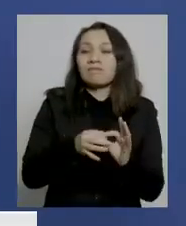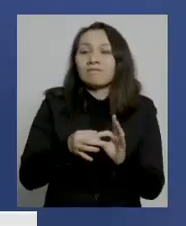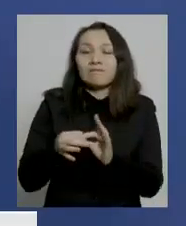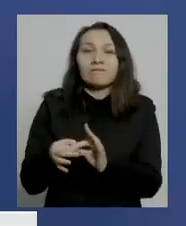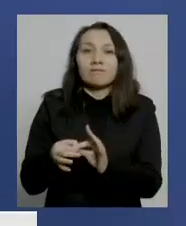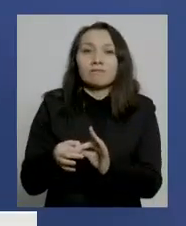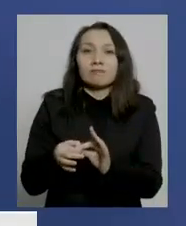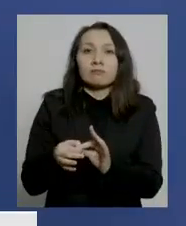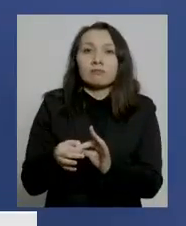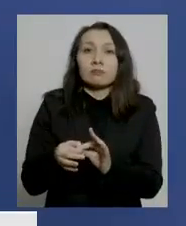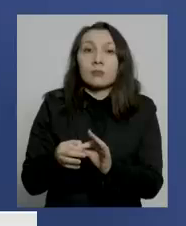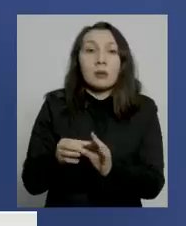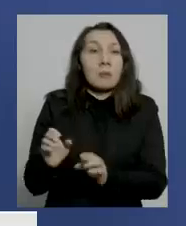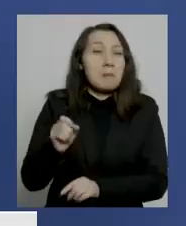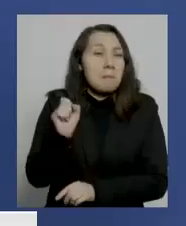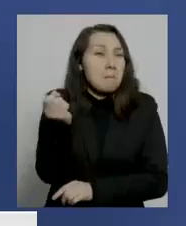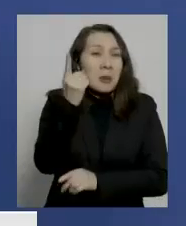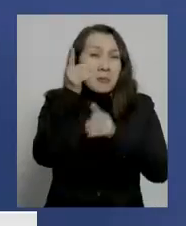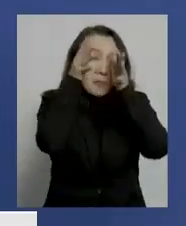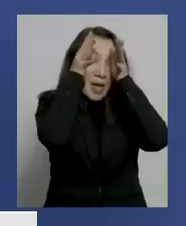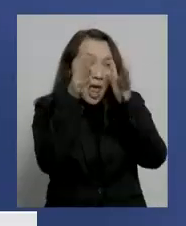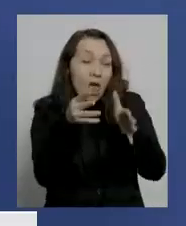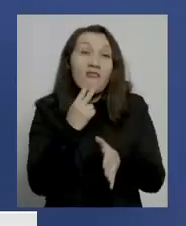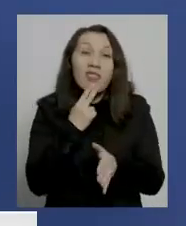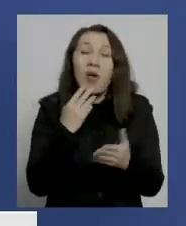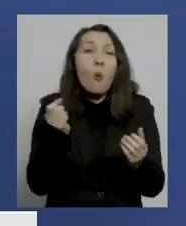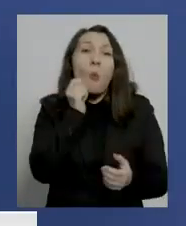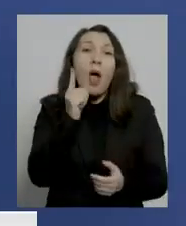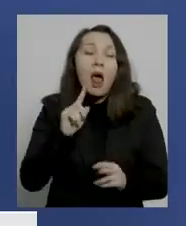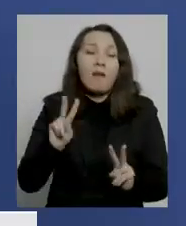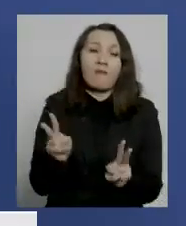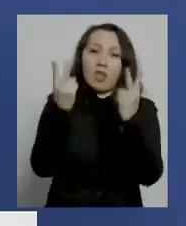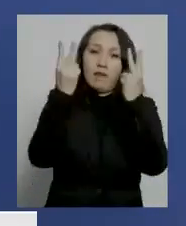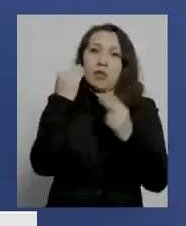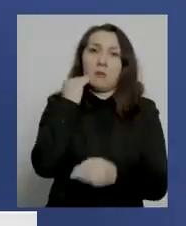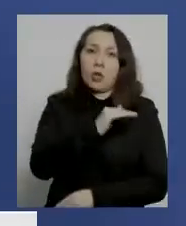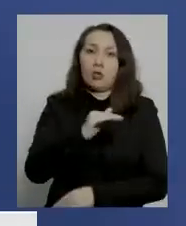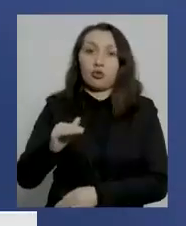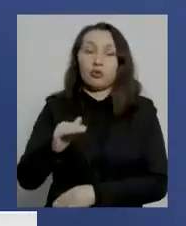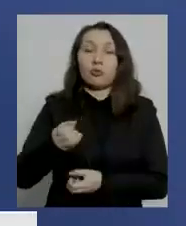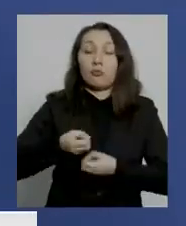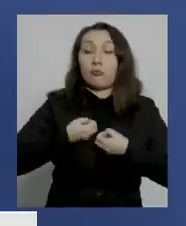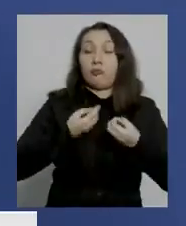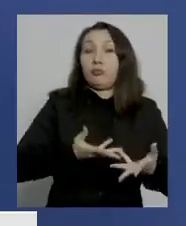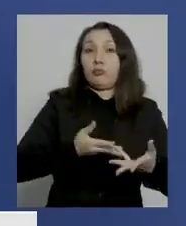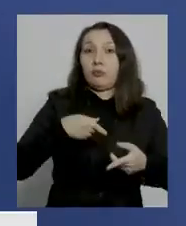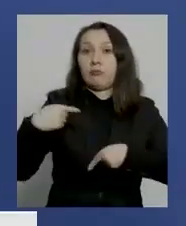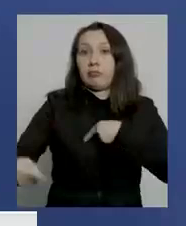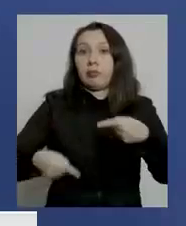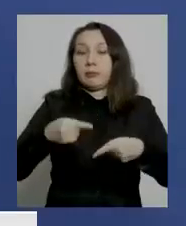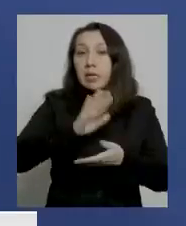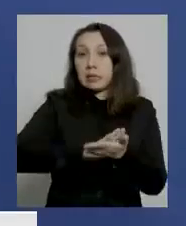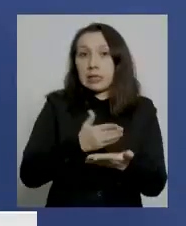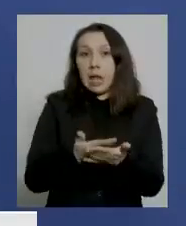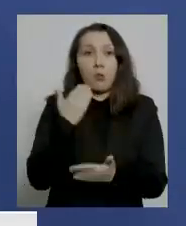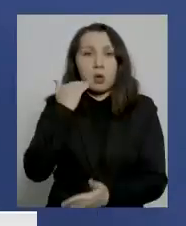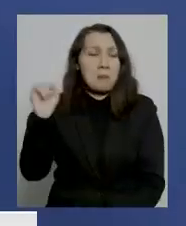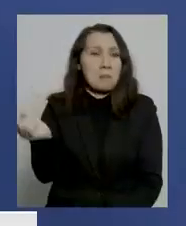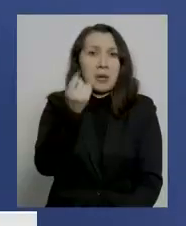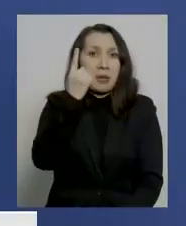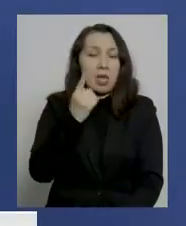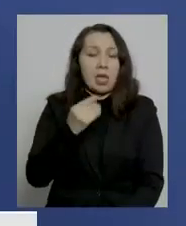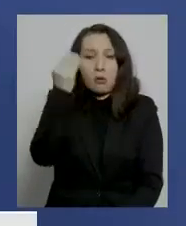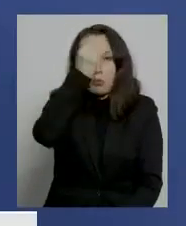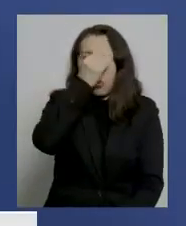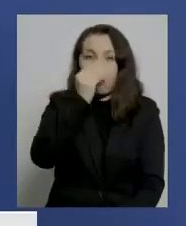sentido de que lo prioritario es la vida de los niños y el contagio y su salud. Por lo tanto,